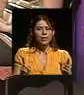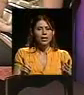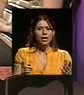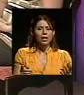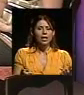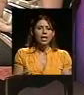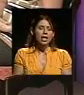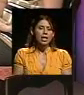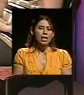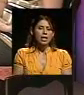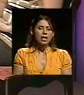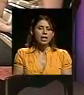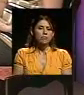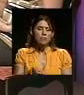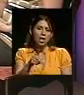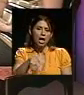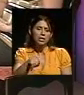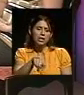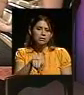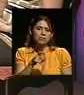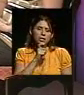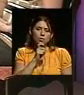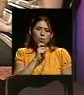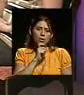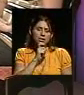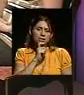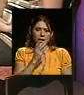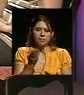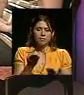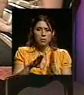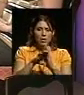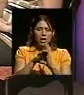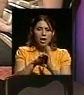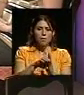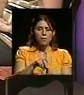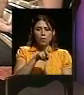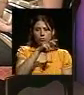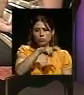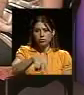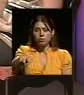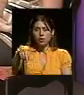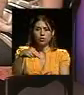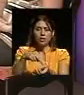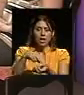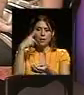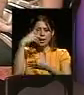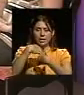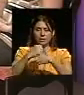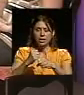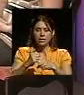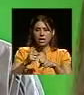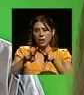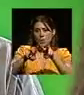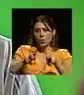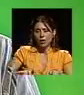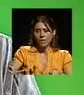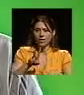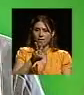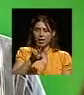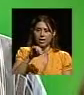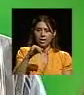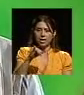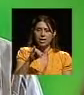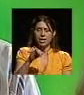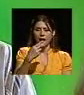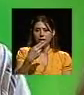tienen una vida sexual activa y que les cuesta un poco trasladarse a los centros hospitalarios para realizarse una prueba del VIH y que andan por